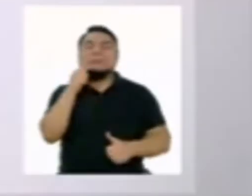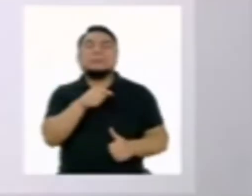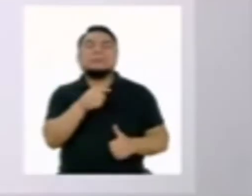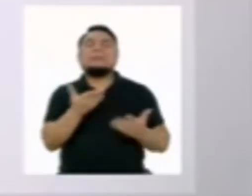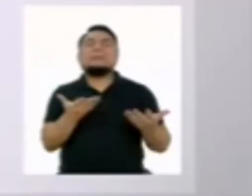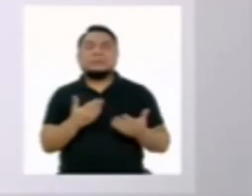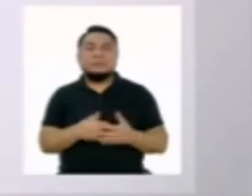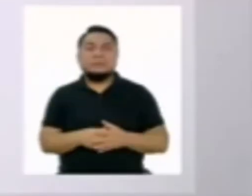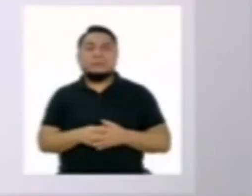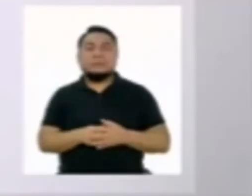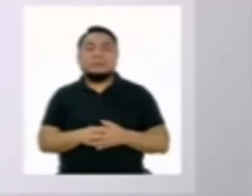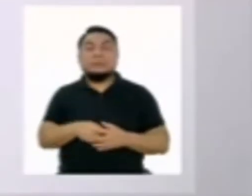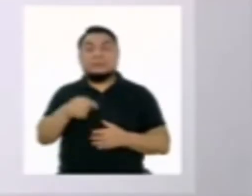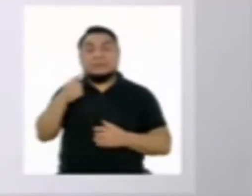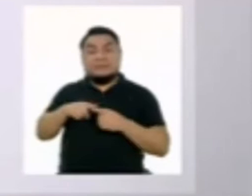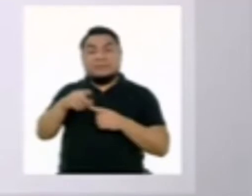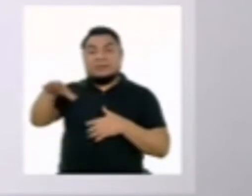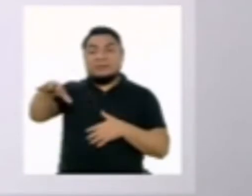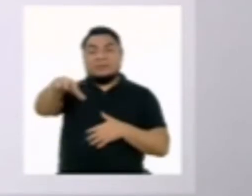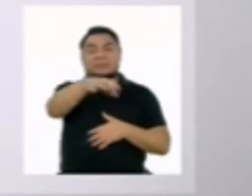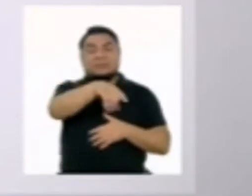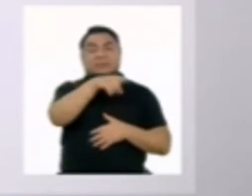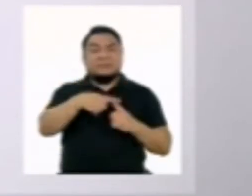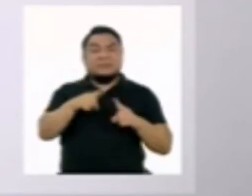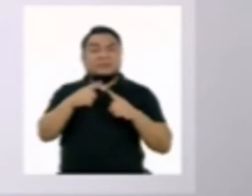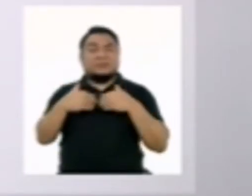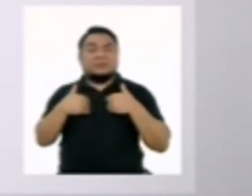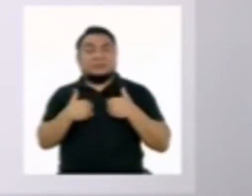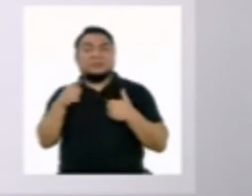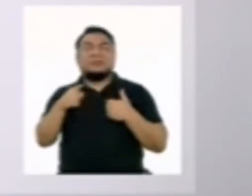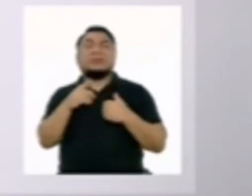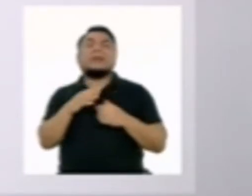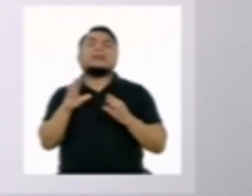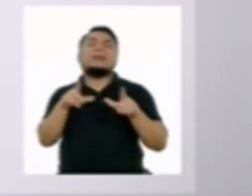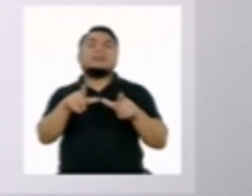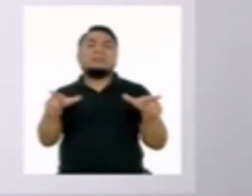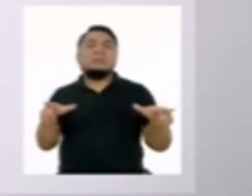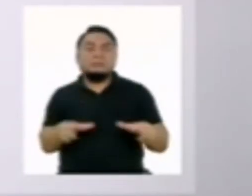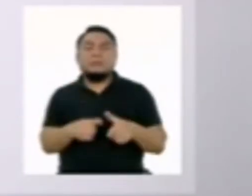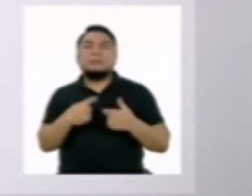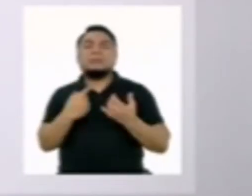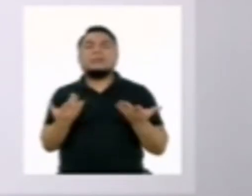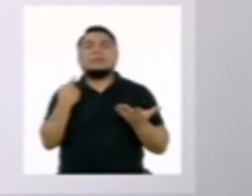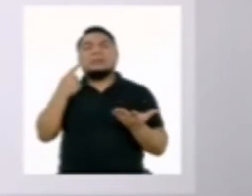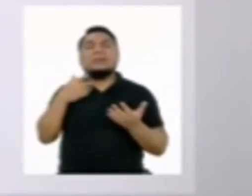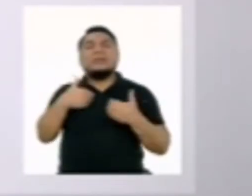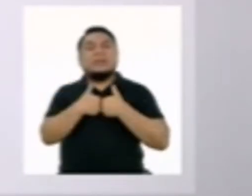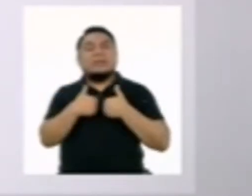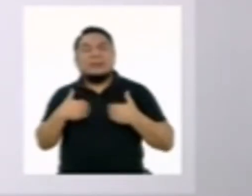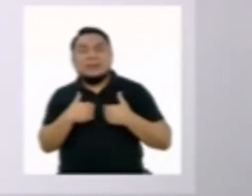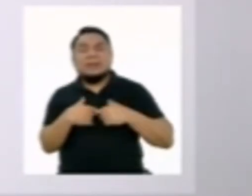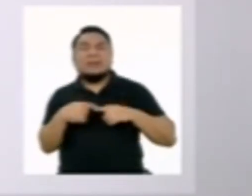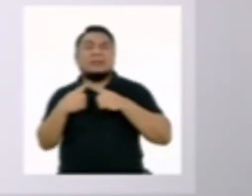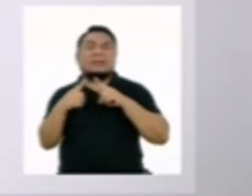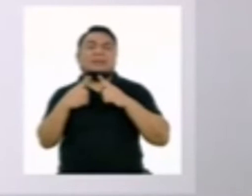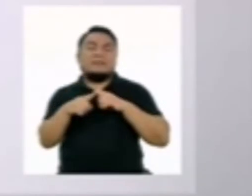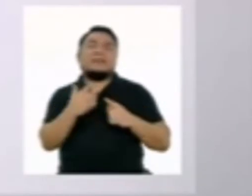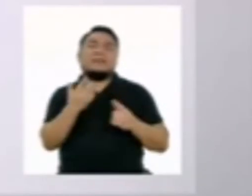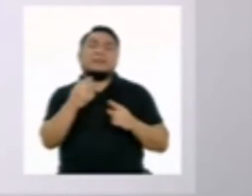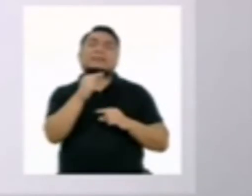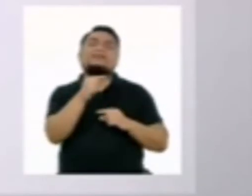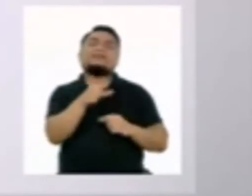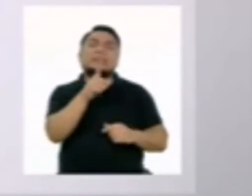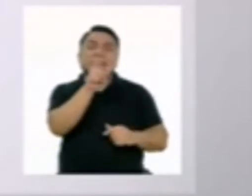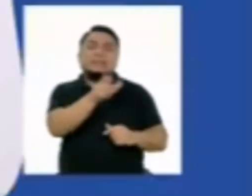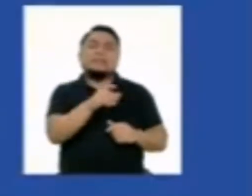estos? La biodiversidad está compuesta por la diversidad de ecosistemas, la diversidad de especies y la diversidad genética.